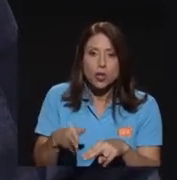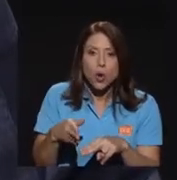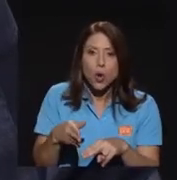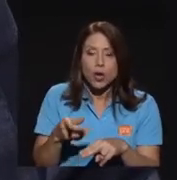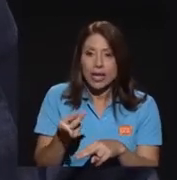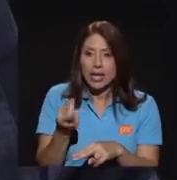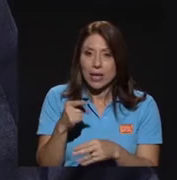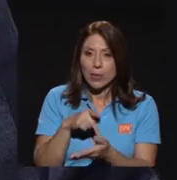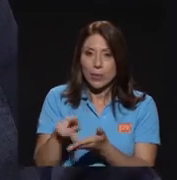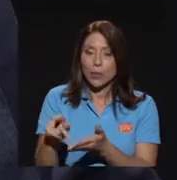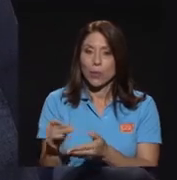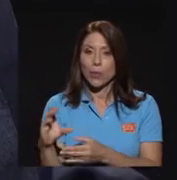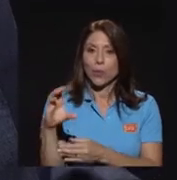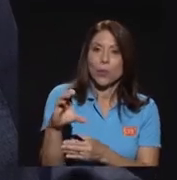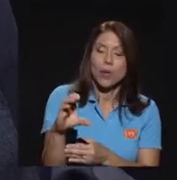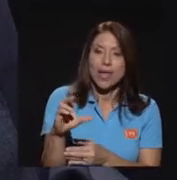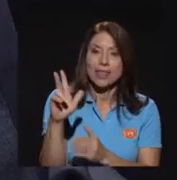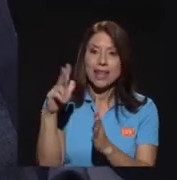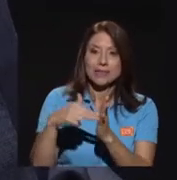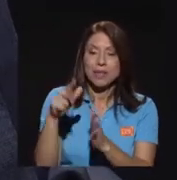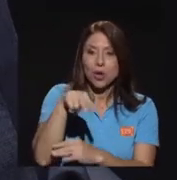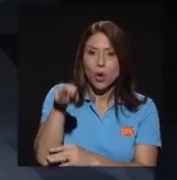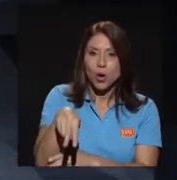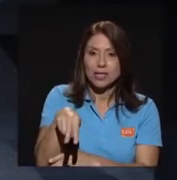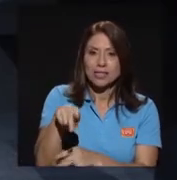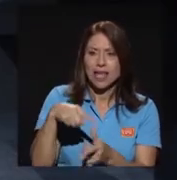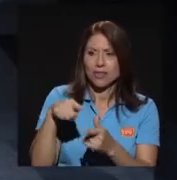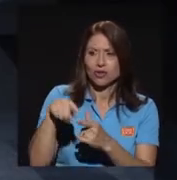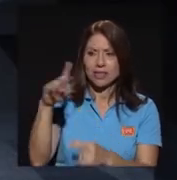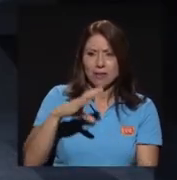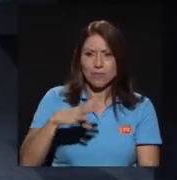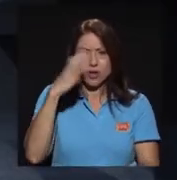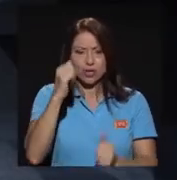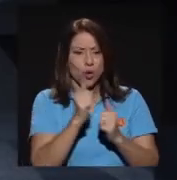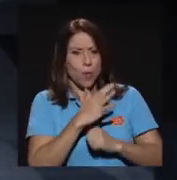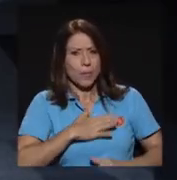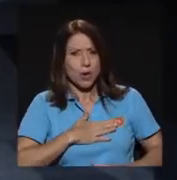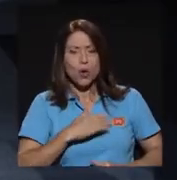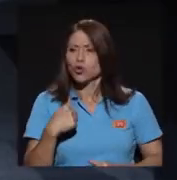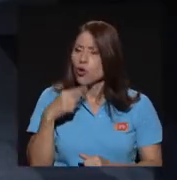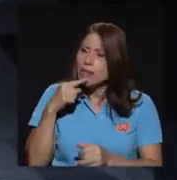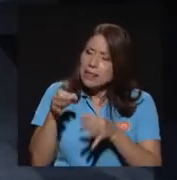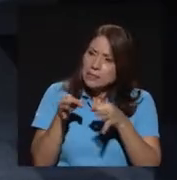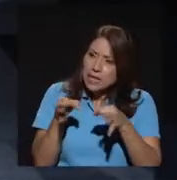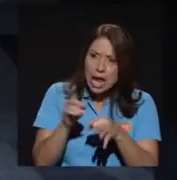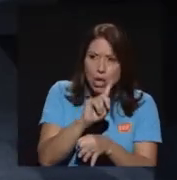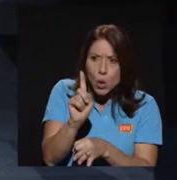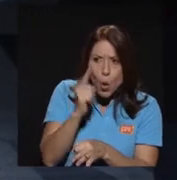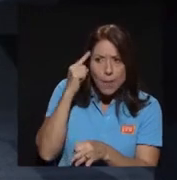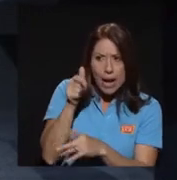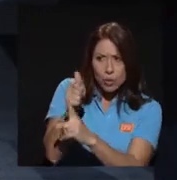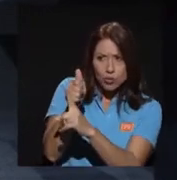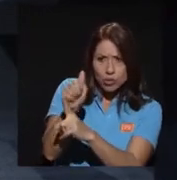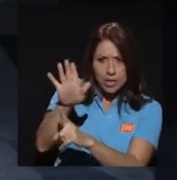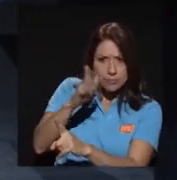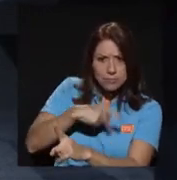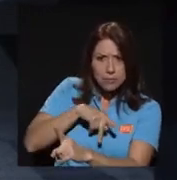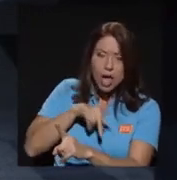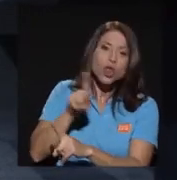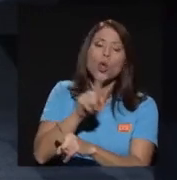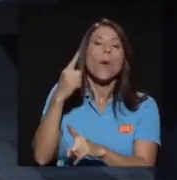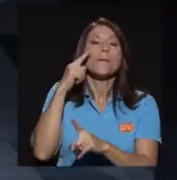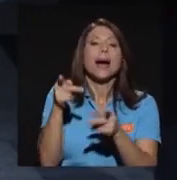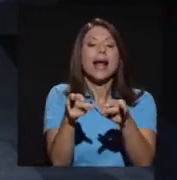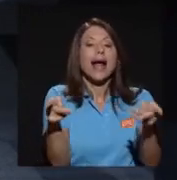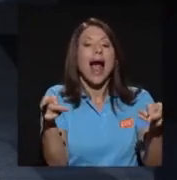y rodrigo se molestó conmigo primero y yo le expliqué que no era para él sino que era el de cargo del rector que el día mañana que él se